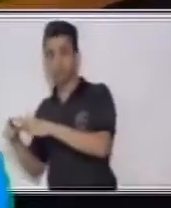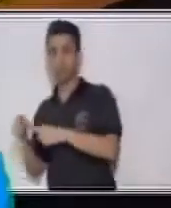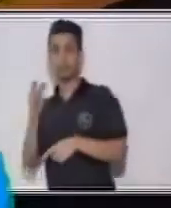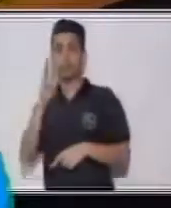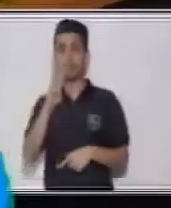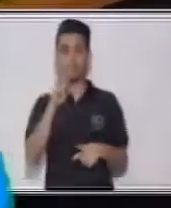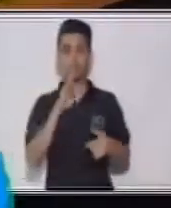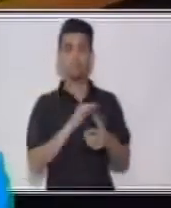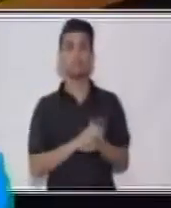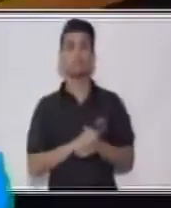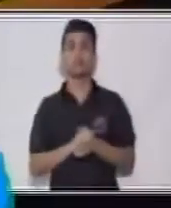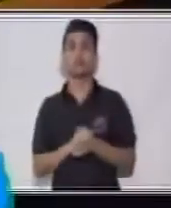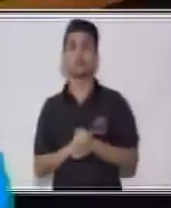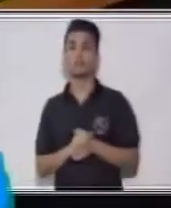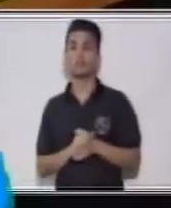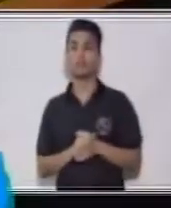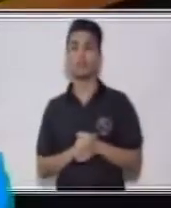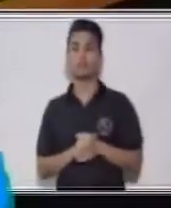uno